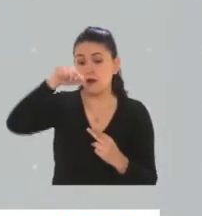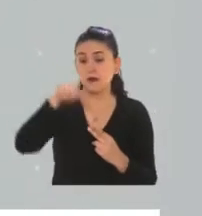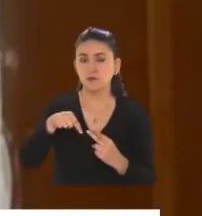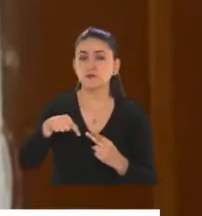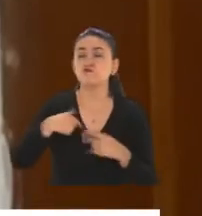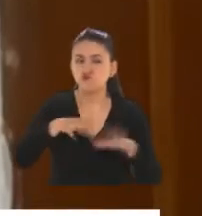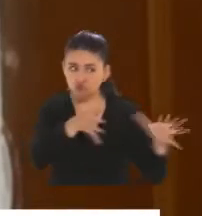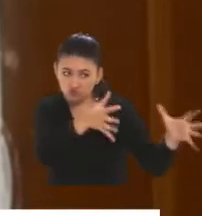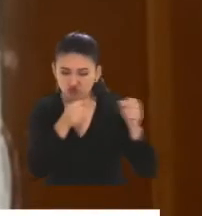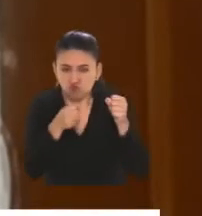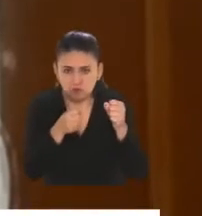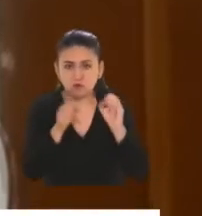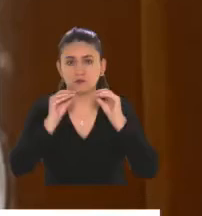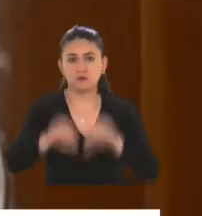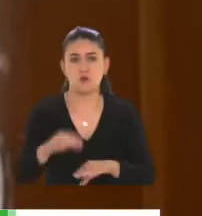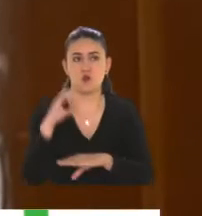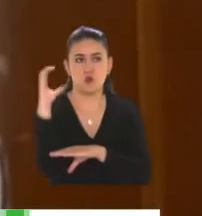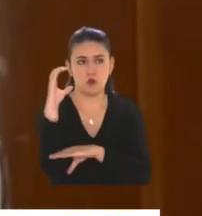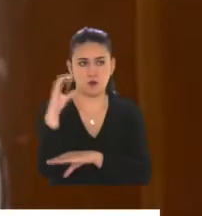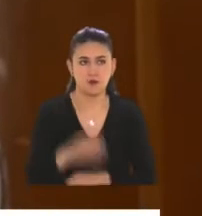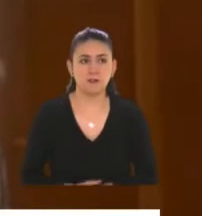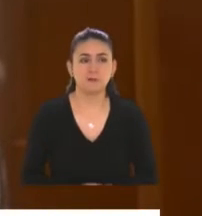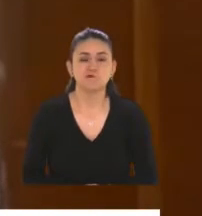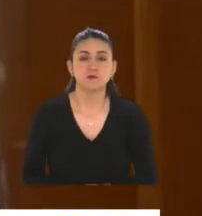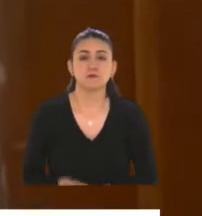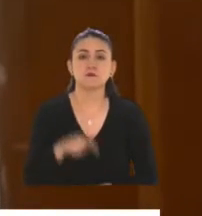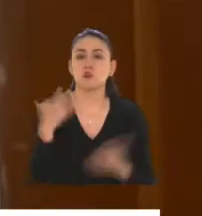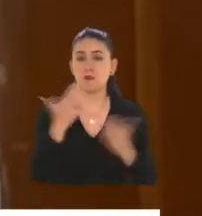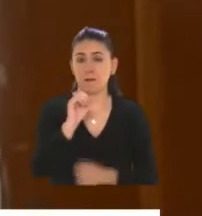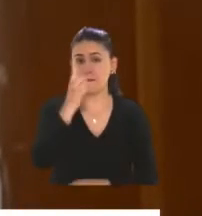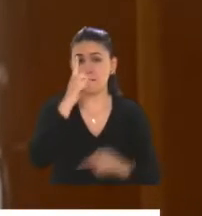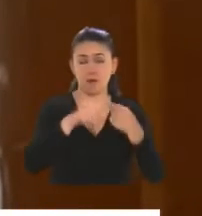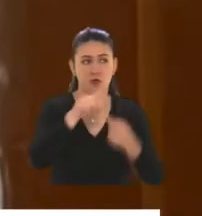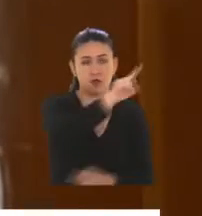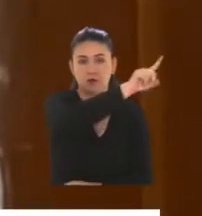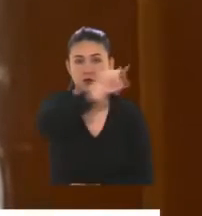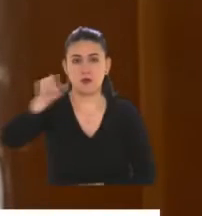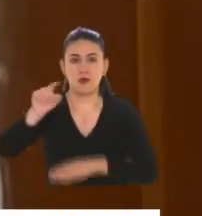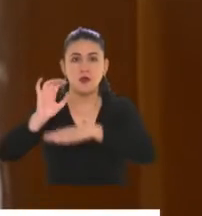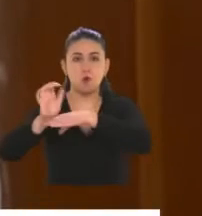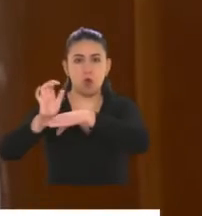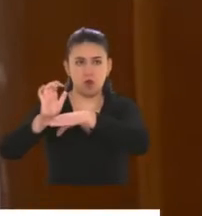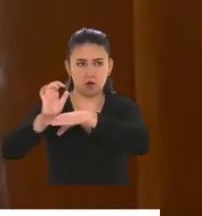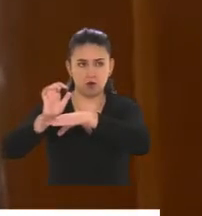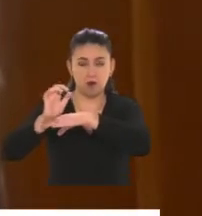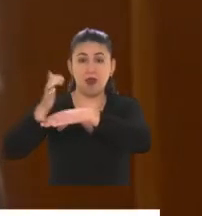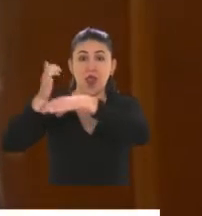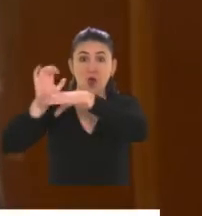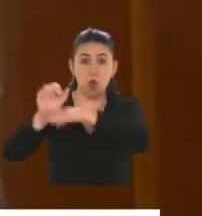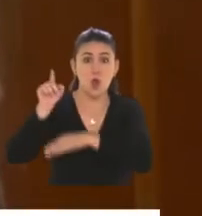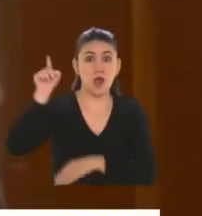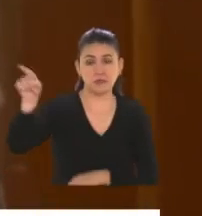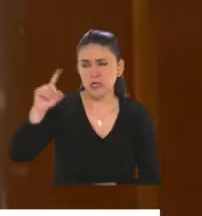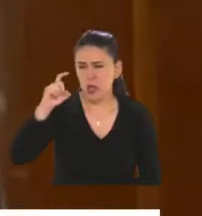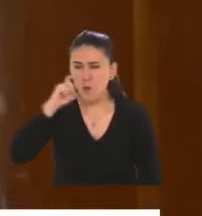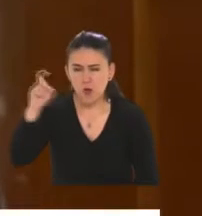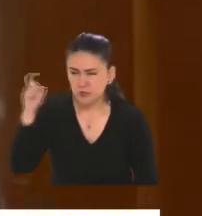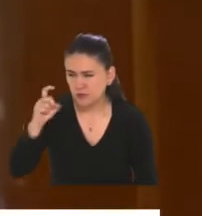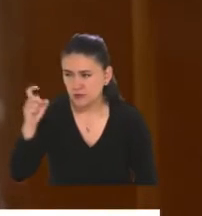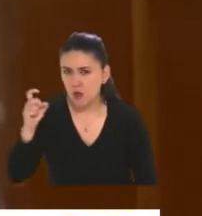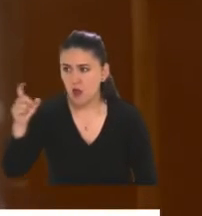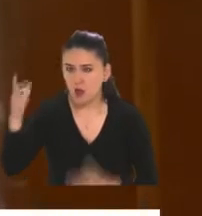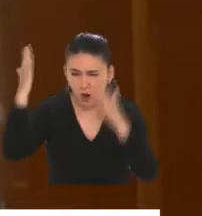consentimiento. De Estados Unidos, él llevó a mi hija a Quito, Ecuador, donde cuando las autoridades lo estaban buscando, él